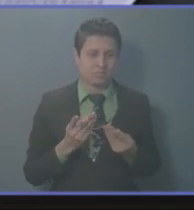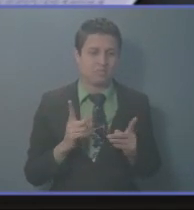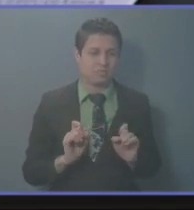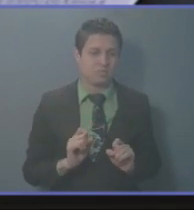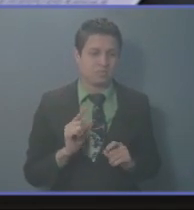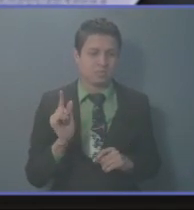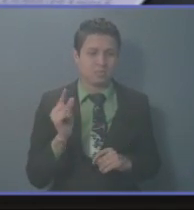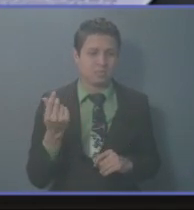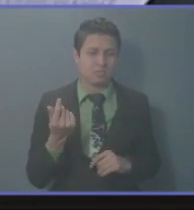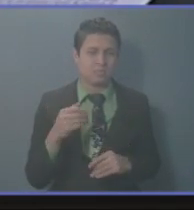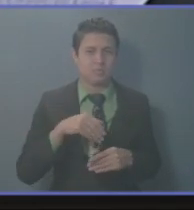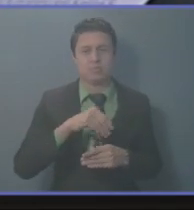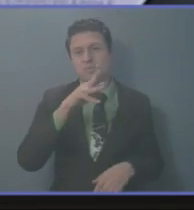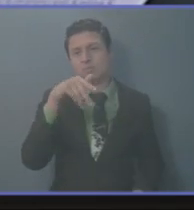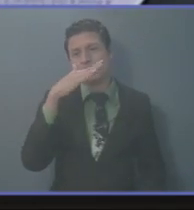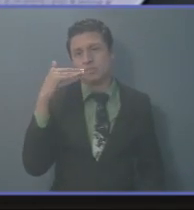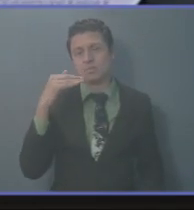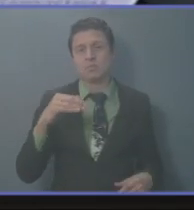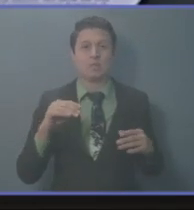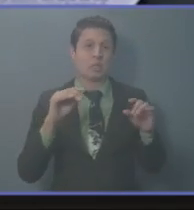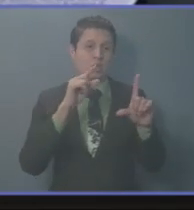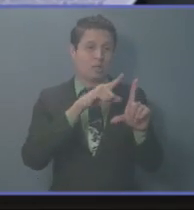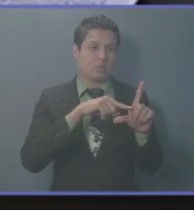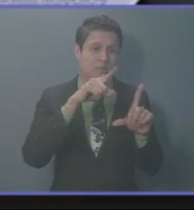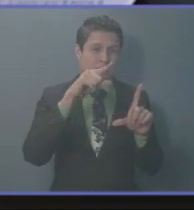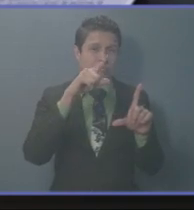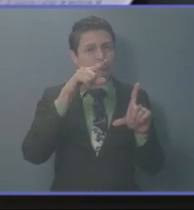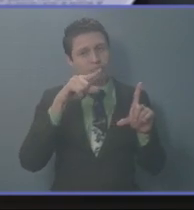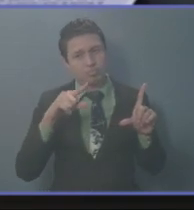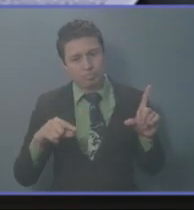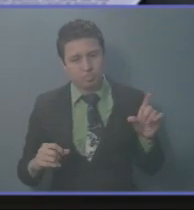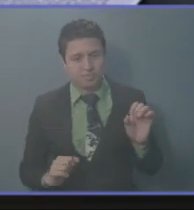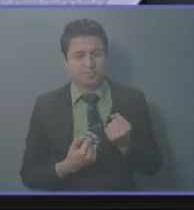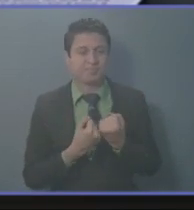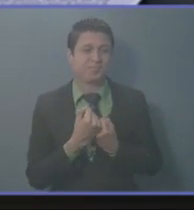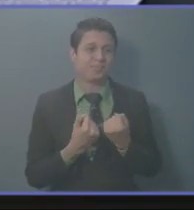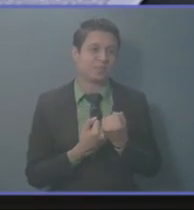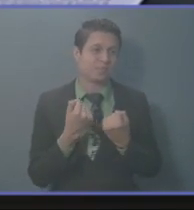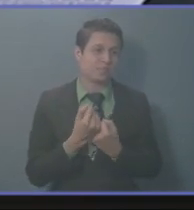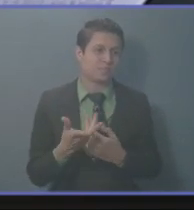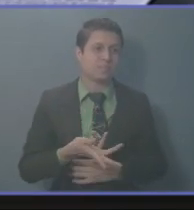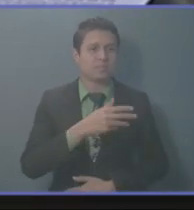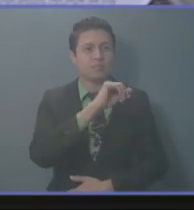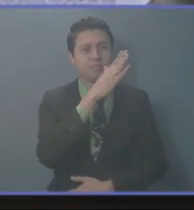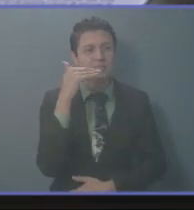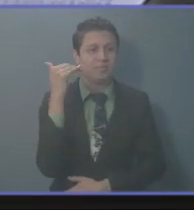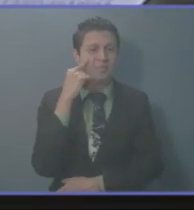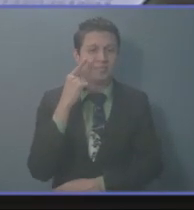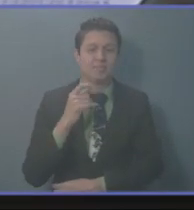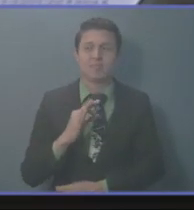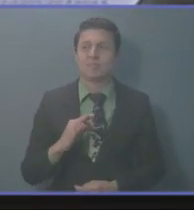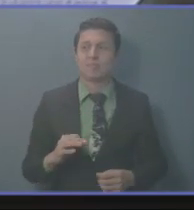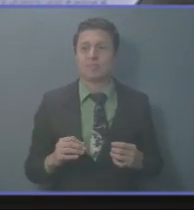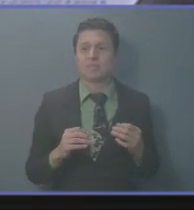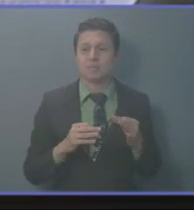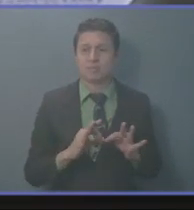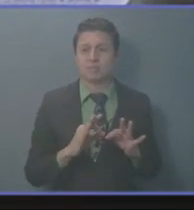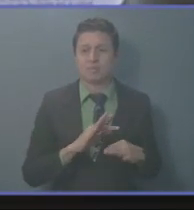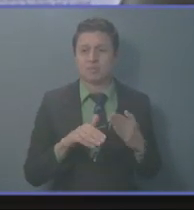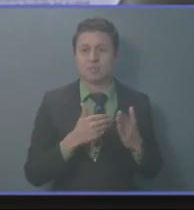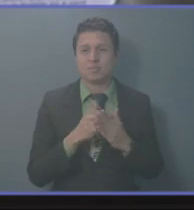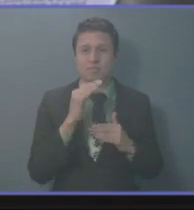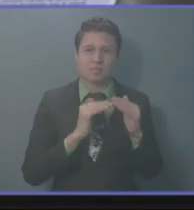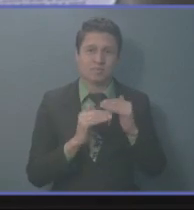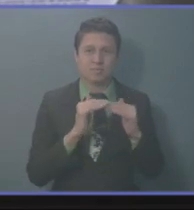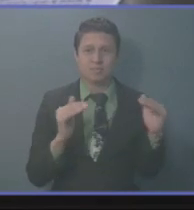las finanzas del banco y una reducción en las posibilidades de continuar apoyando a los sectores productivos del país de forma competitiva y en equidad